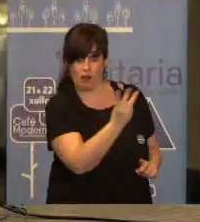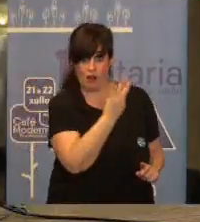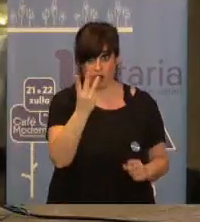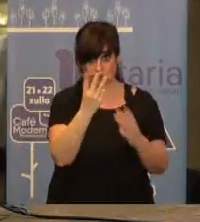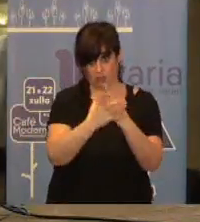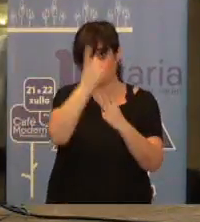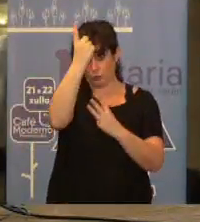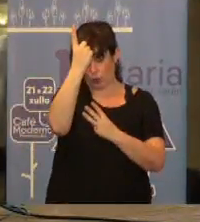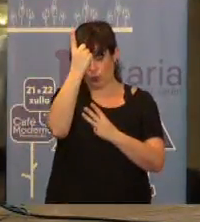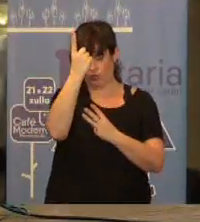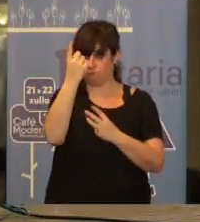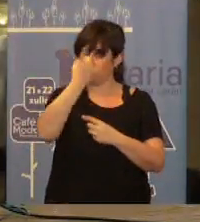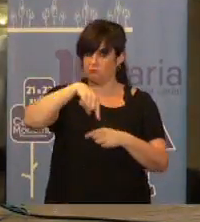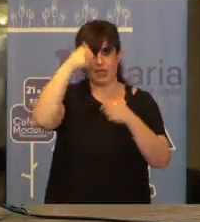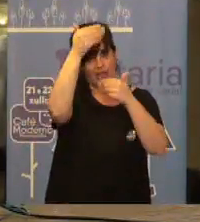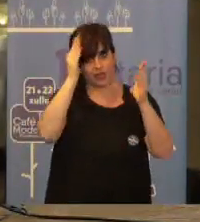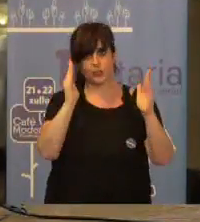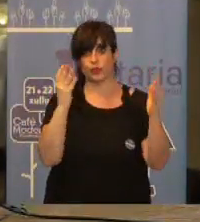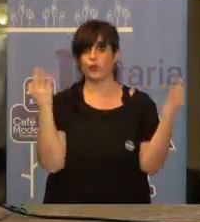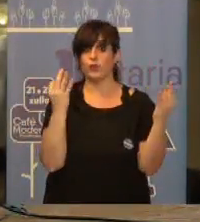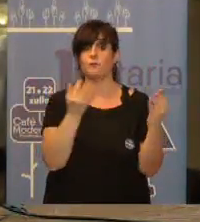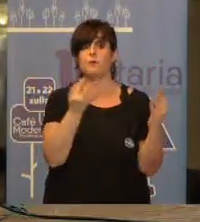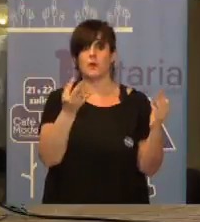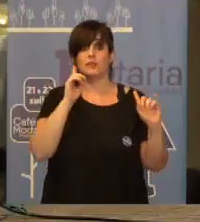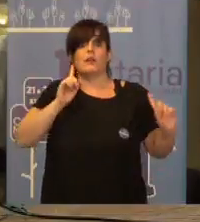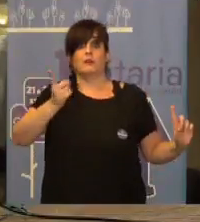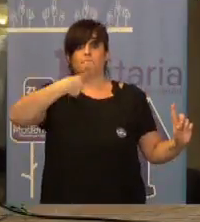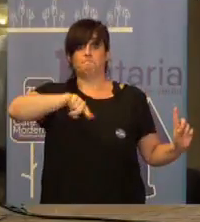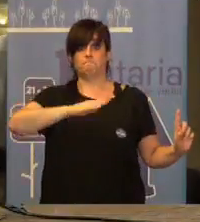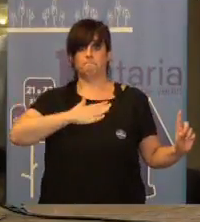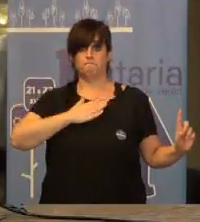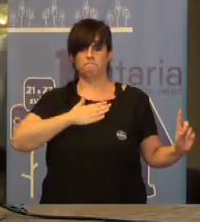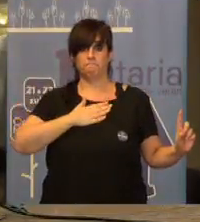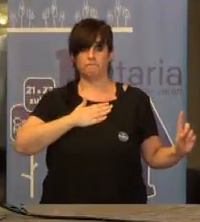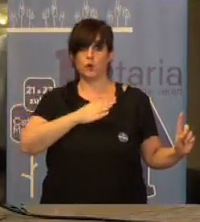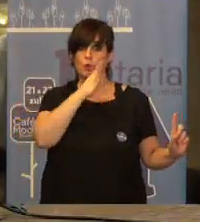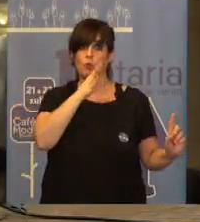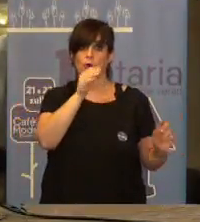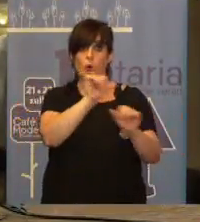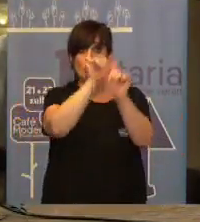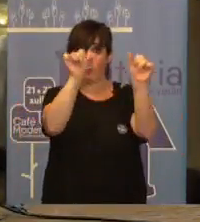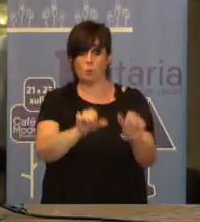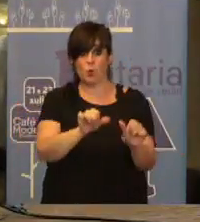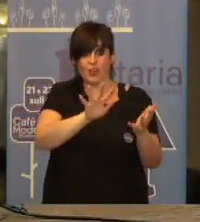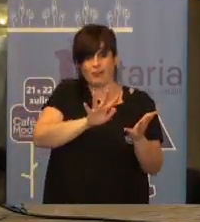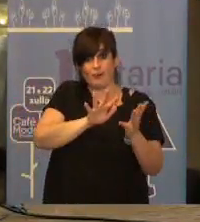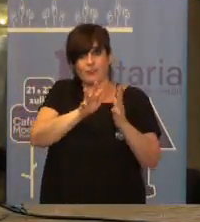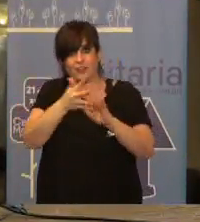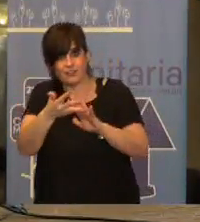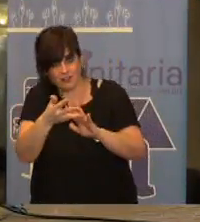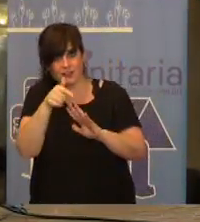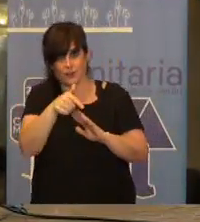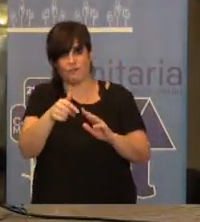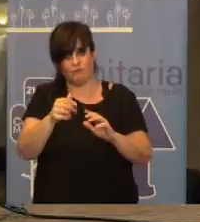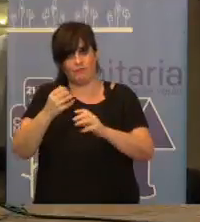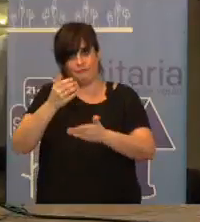caso, hai que abordar. E, ademais, a eso se suma, no caso noso, un esgotamento do modelo saído da transición, do modelo de